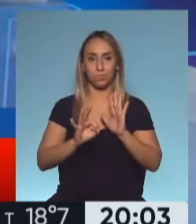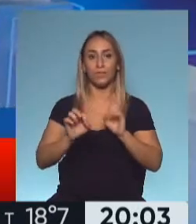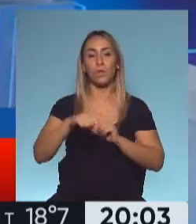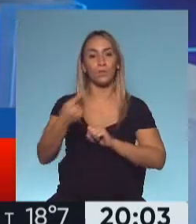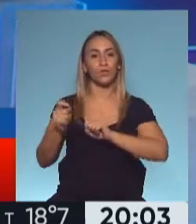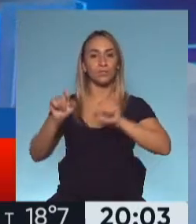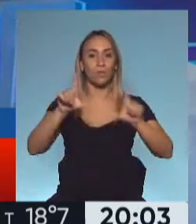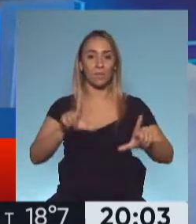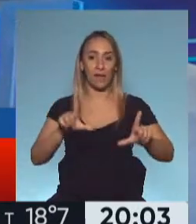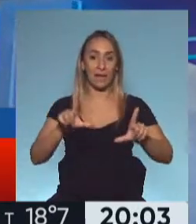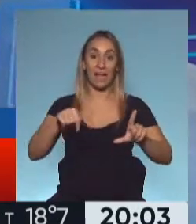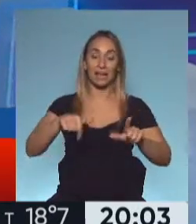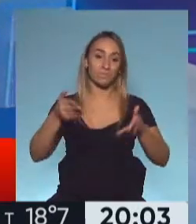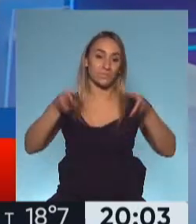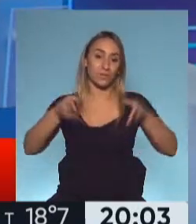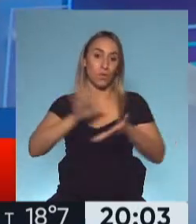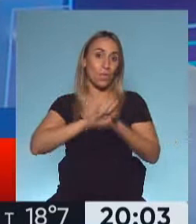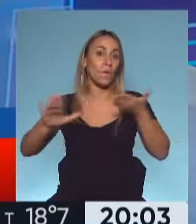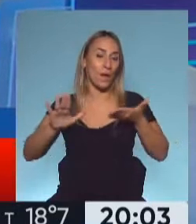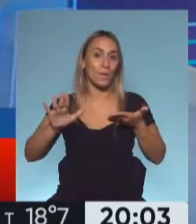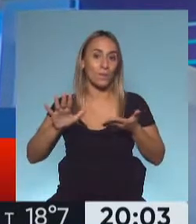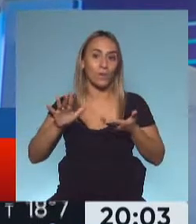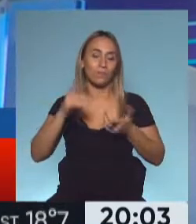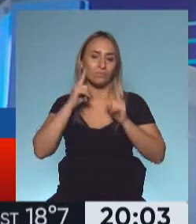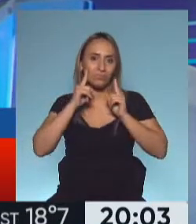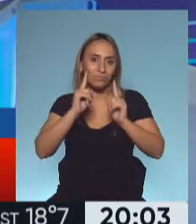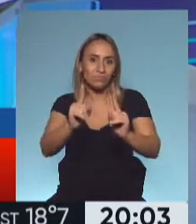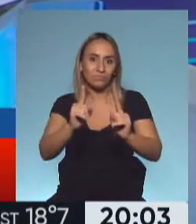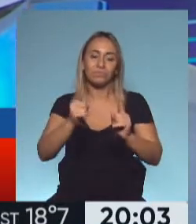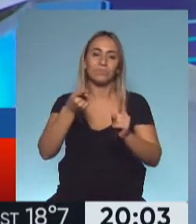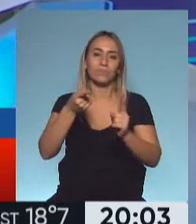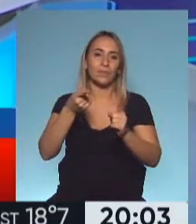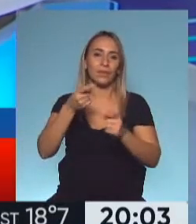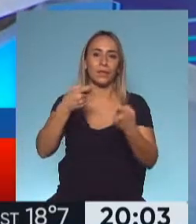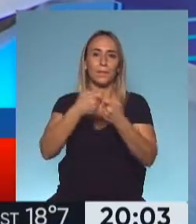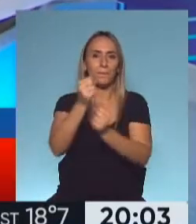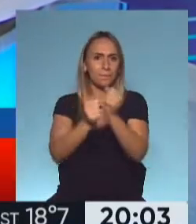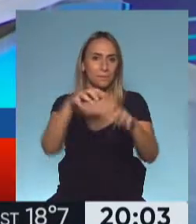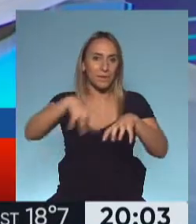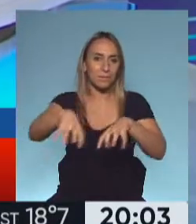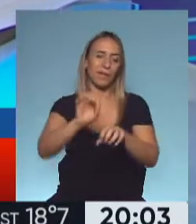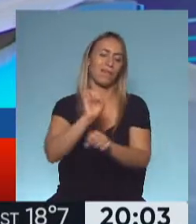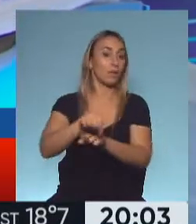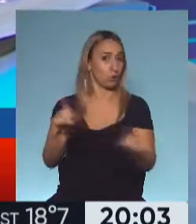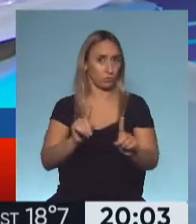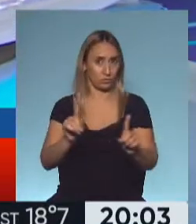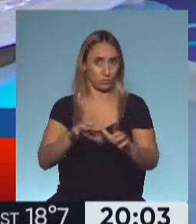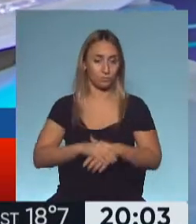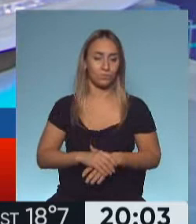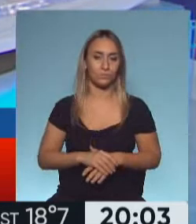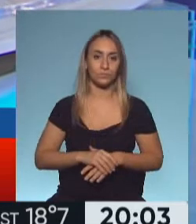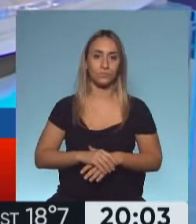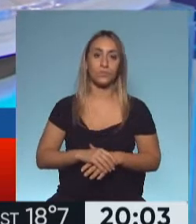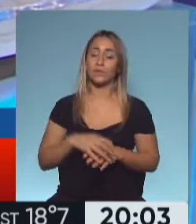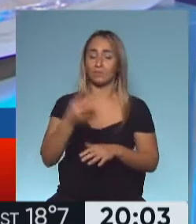placa. Aquí en esta sección nueva, el espacio para las pymes que no hay que olvidarlas ni mucho menos. Bueno, justamente lo que estaba diciendo, ¿no? Que